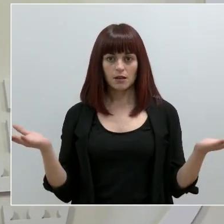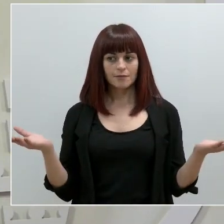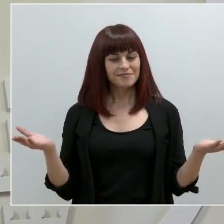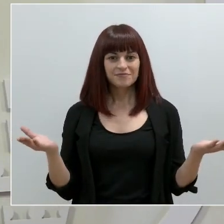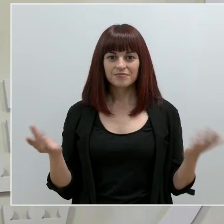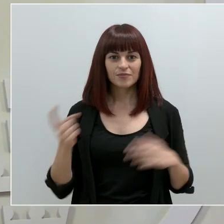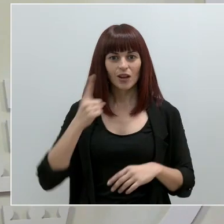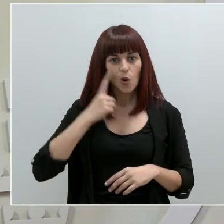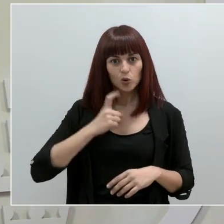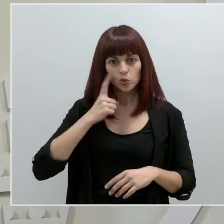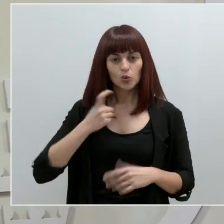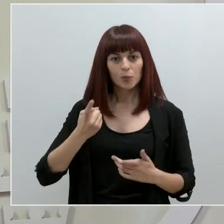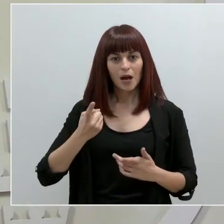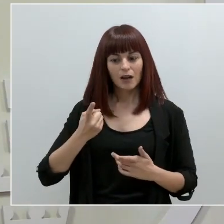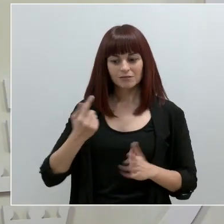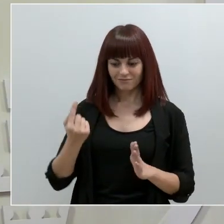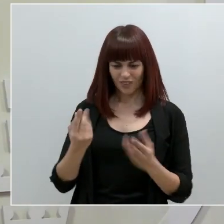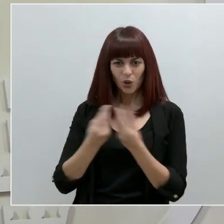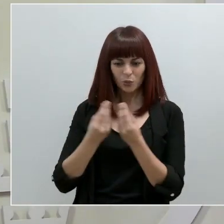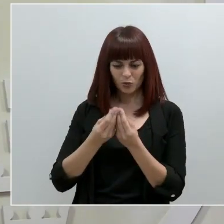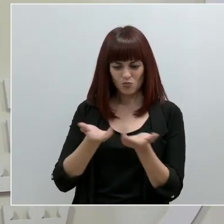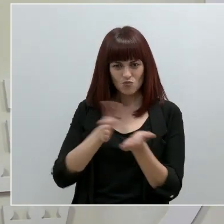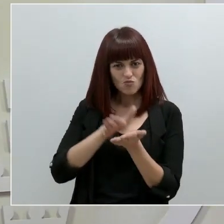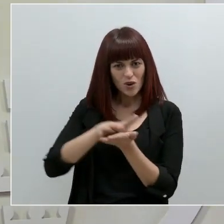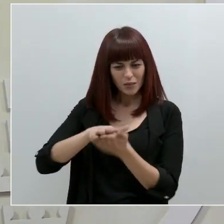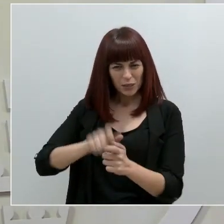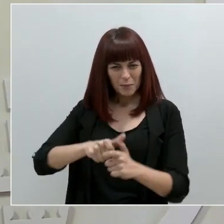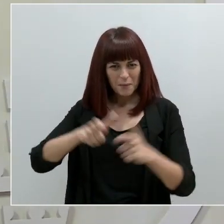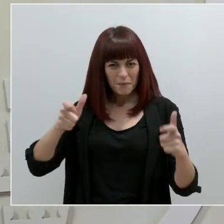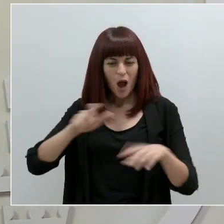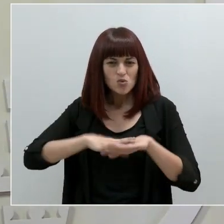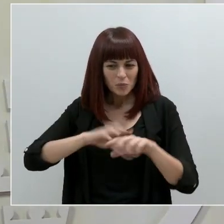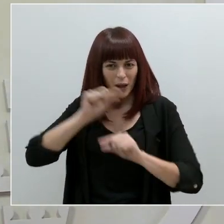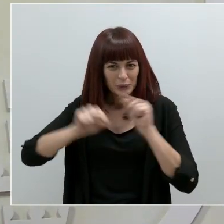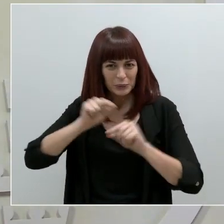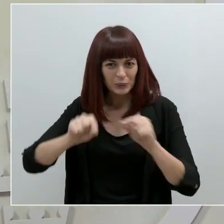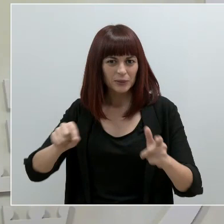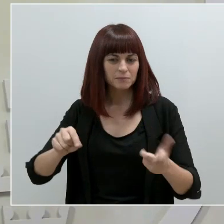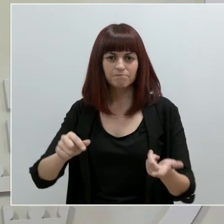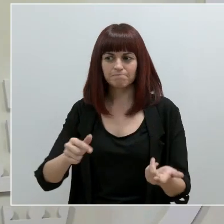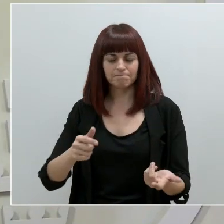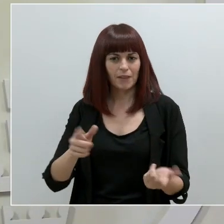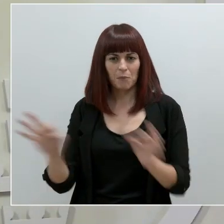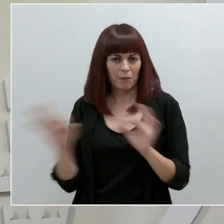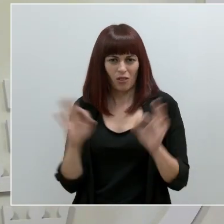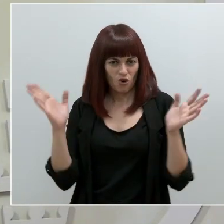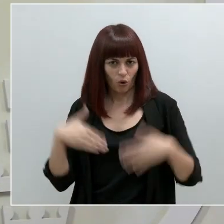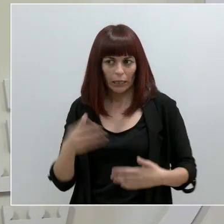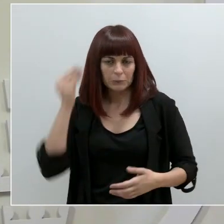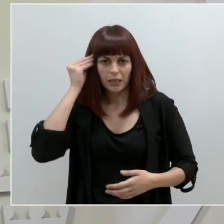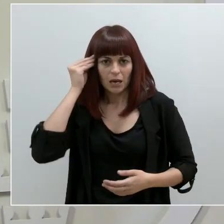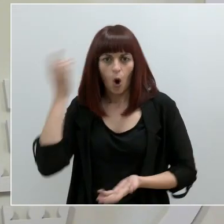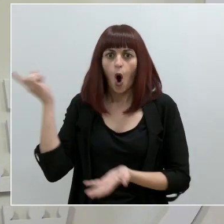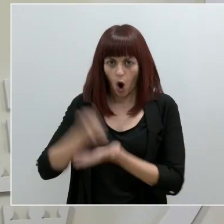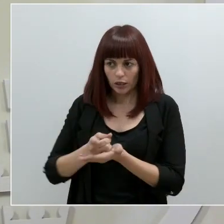estamos acostumbrados a estos datos en cuanto a enfermedades transmisibles y que realmente creíamos que esto no iba a poder volver